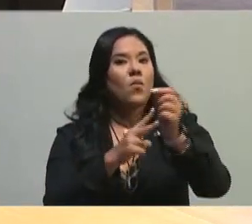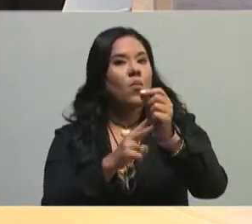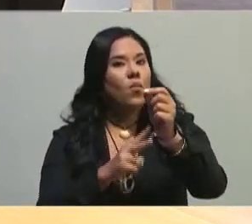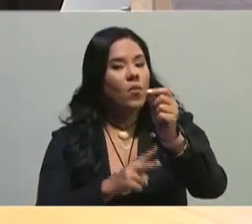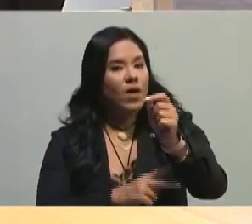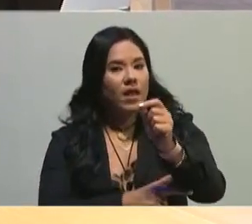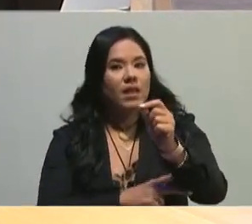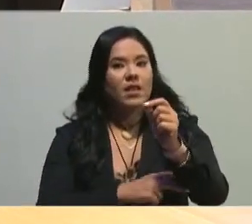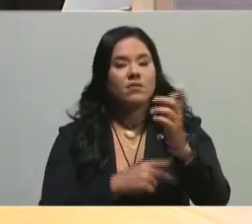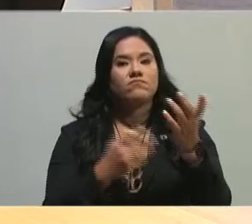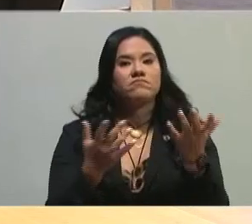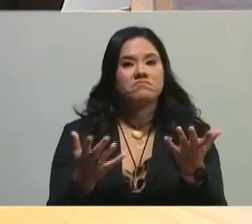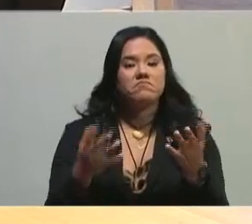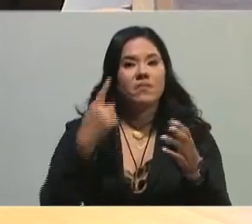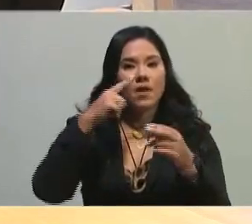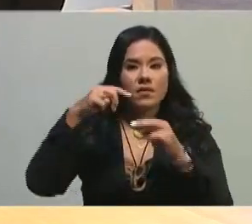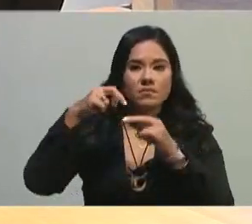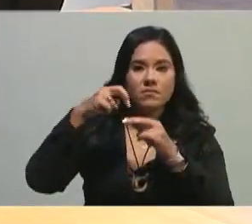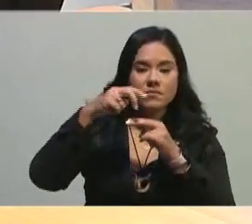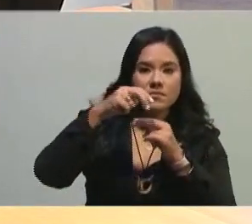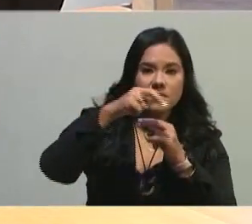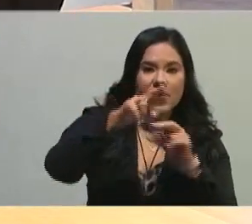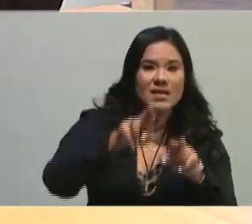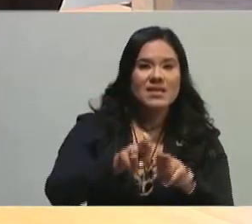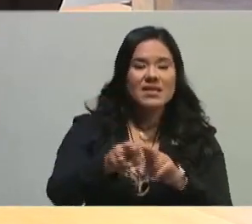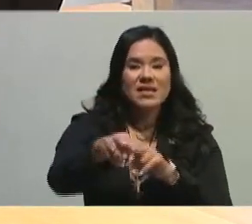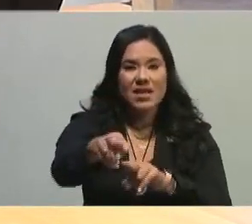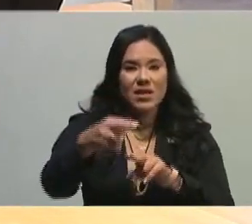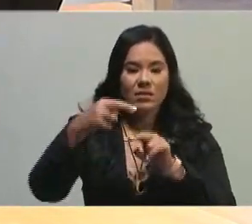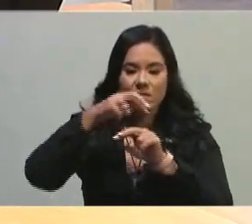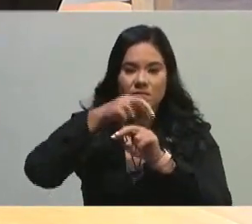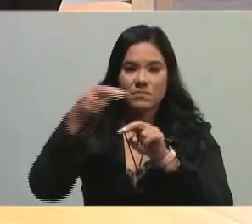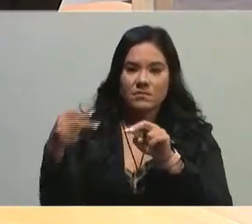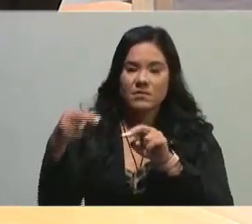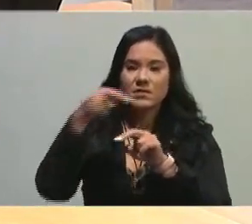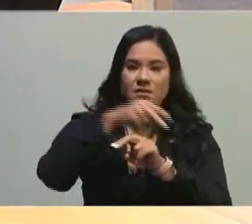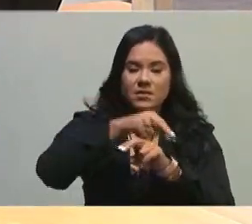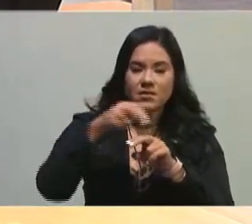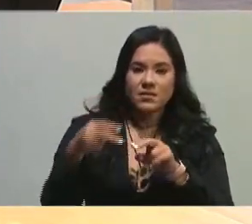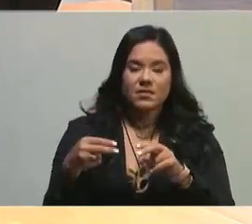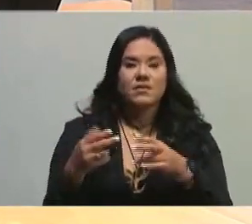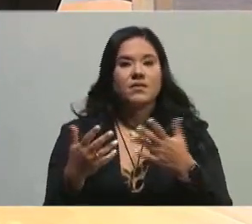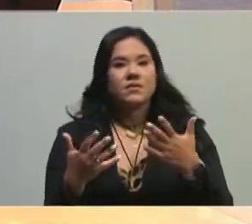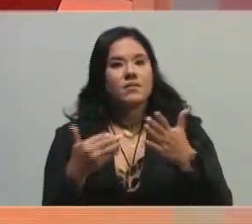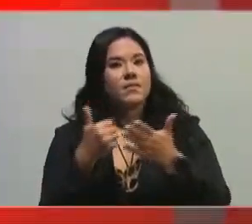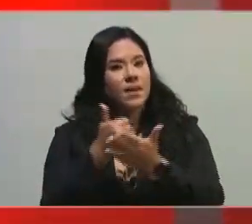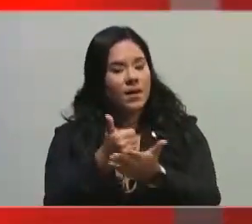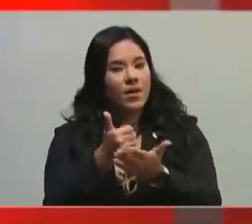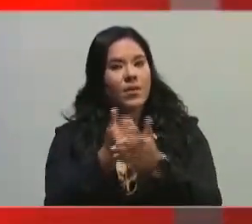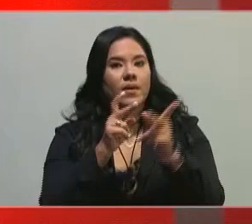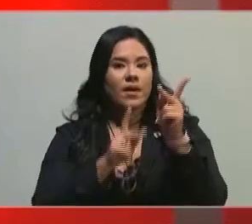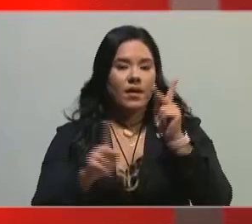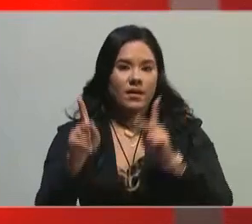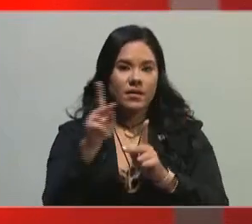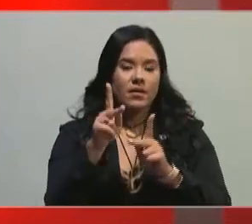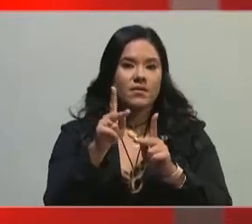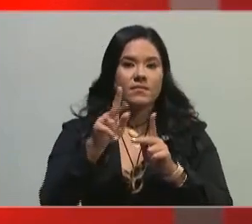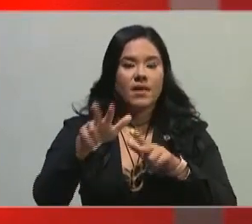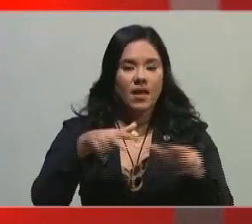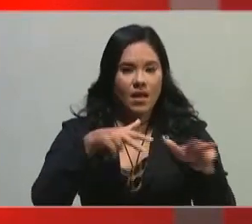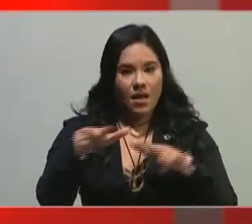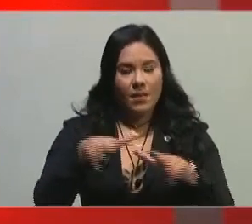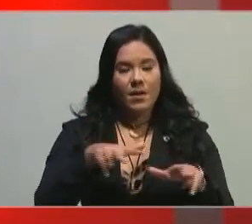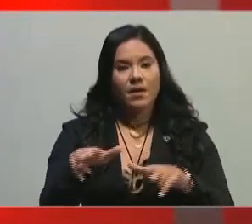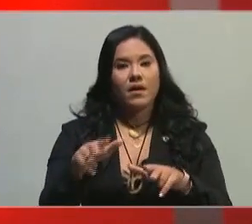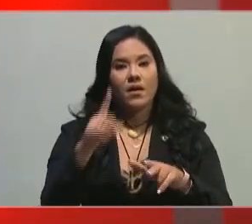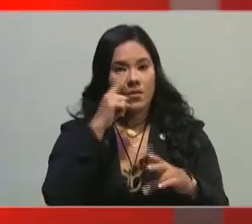puentecitos para cruzar cañadas que una vez me tocó a mí la oportunidad de ir a caminar